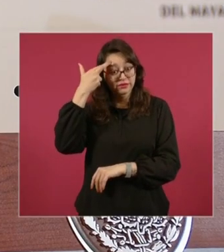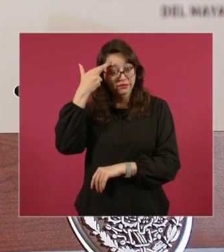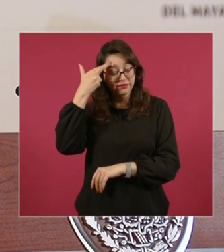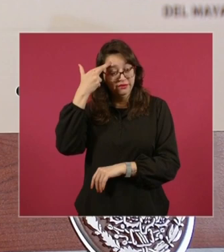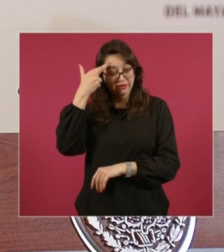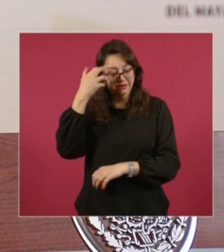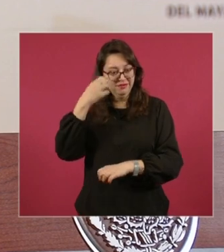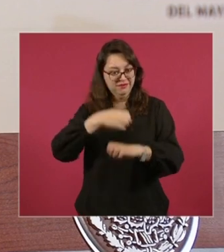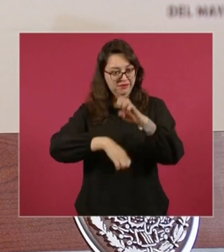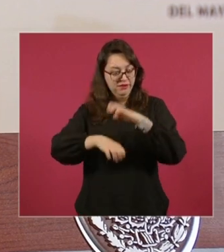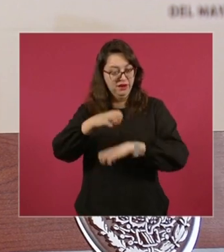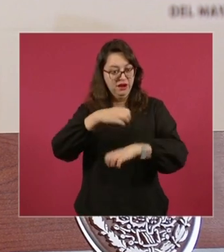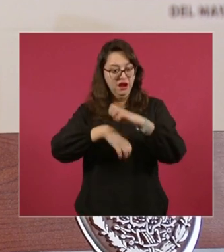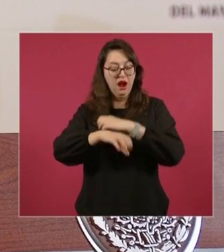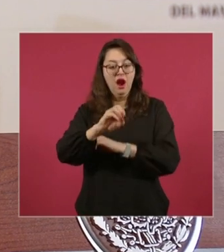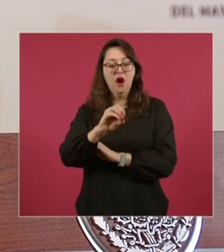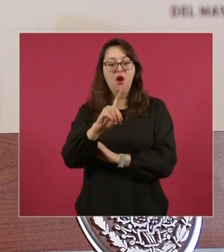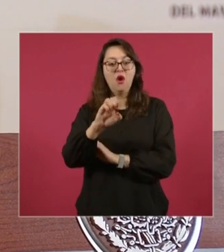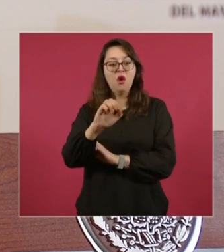Odebrecht.